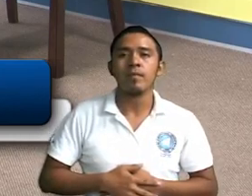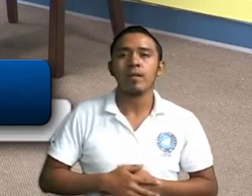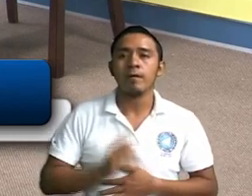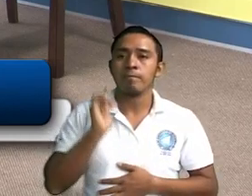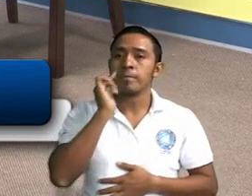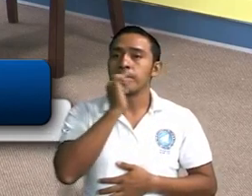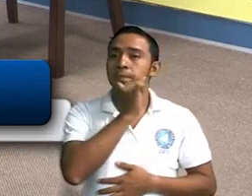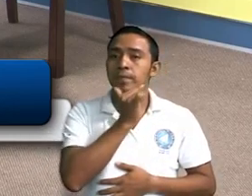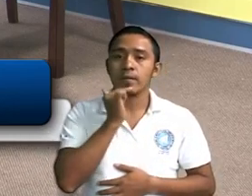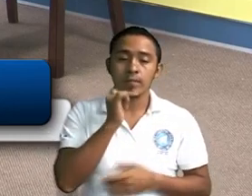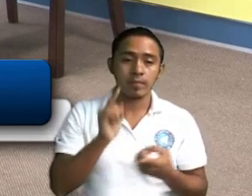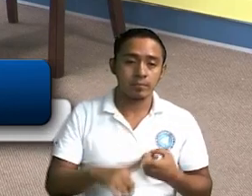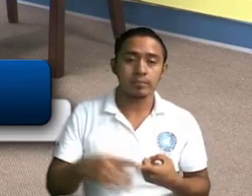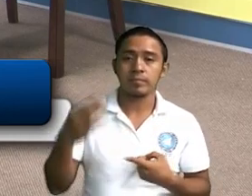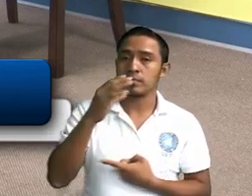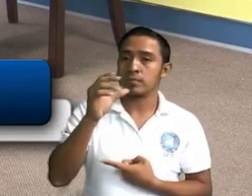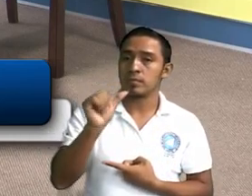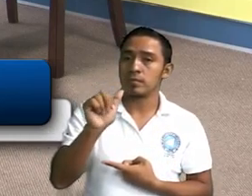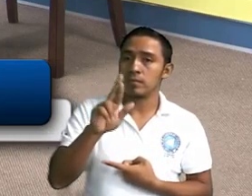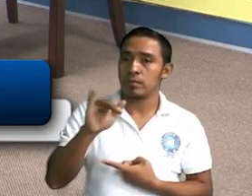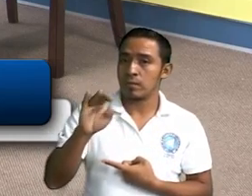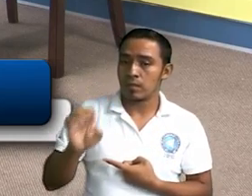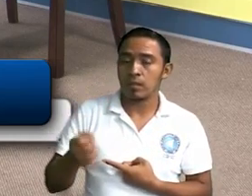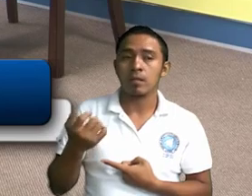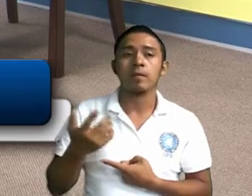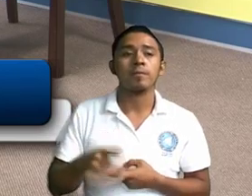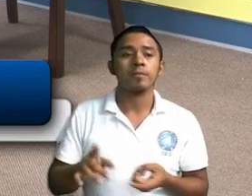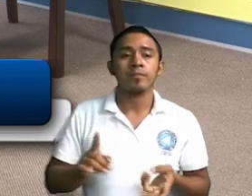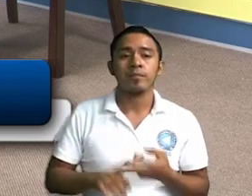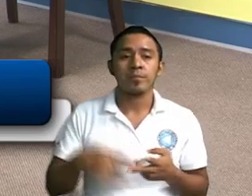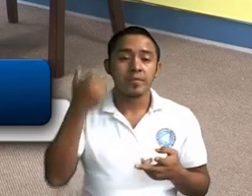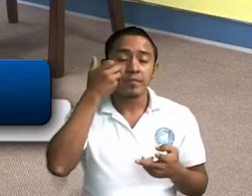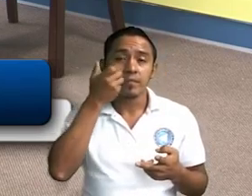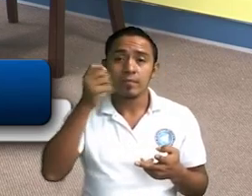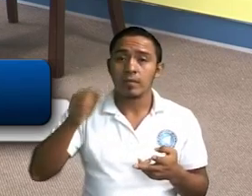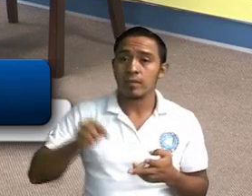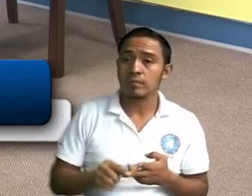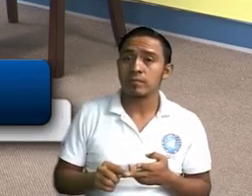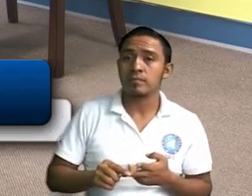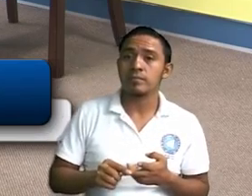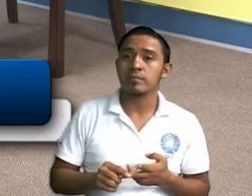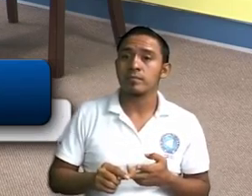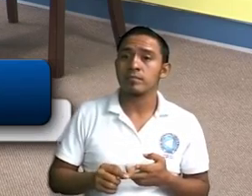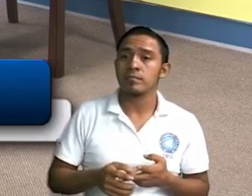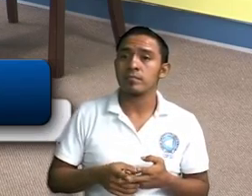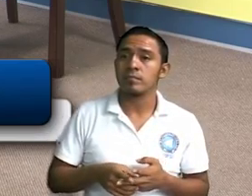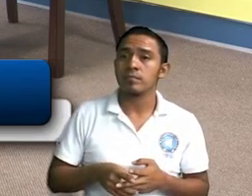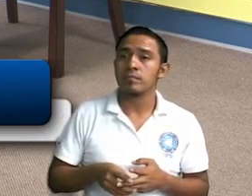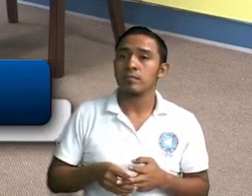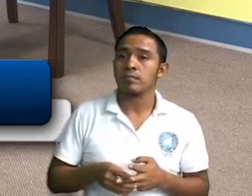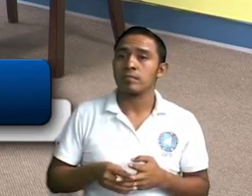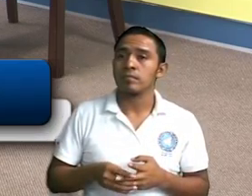una caries una enfermedad periodontal tienen que formarse tiene que haber con